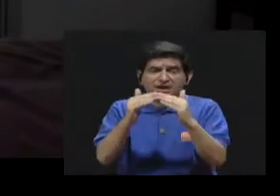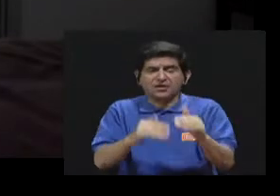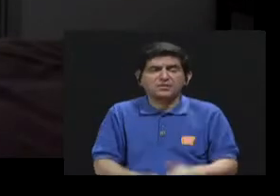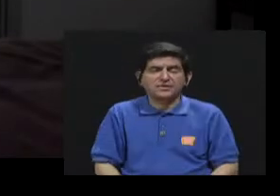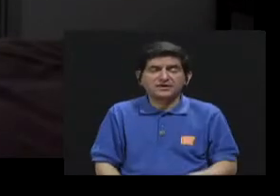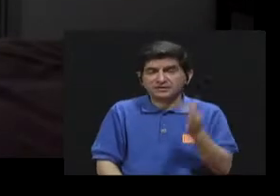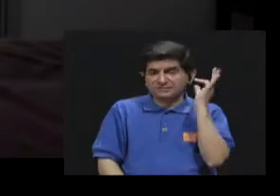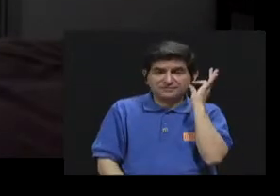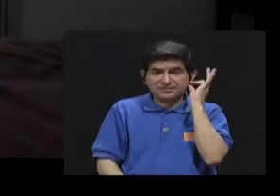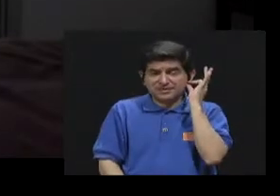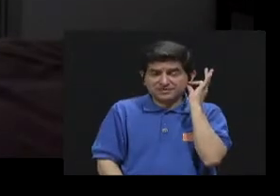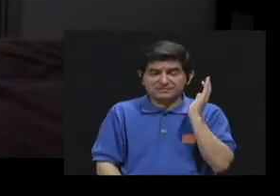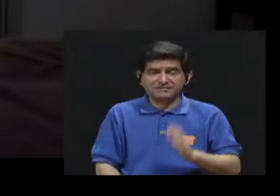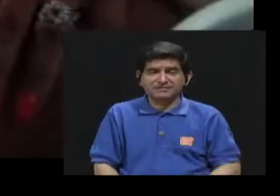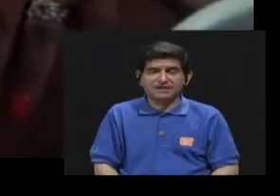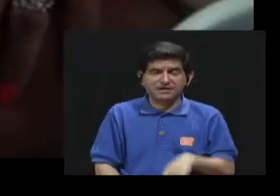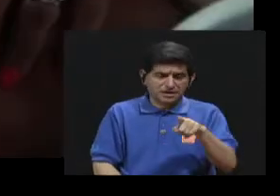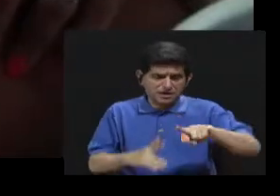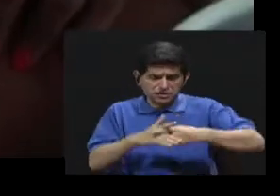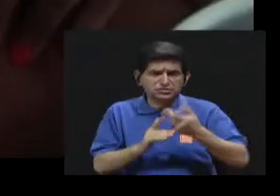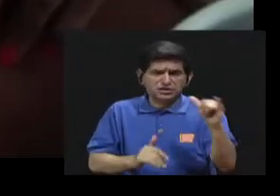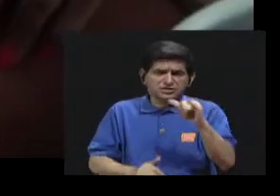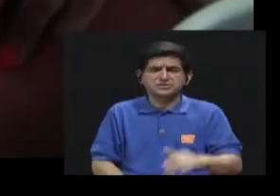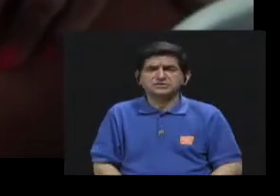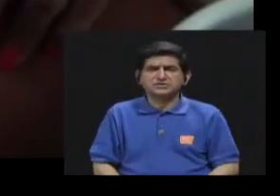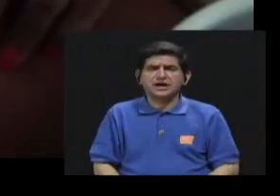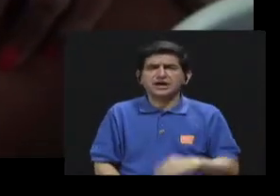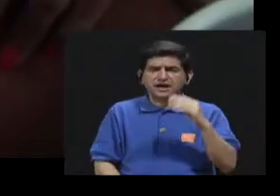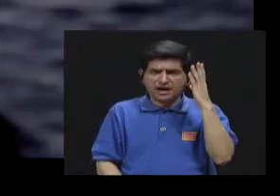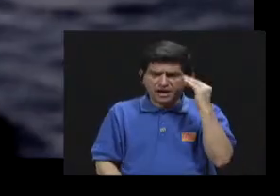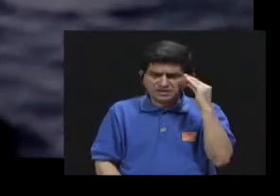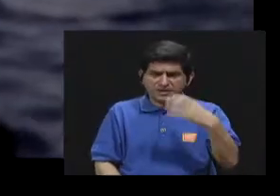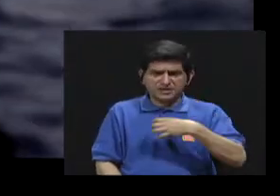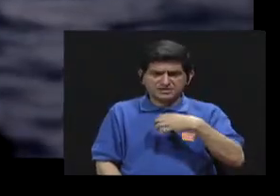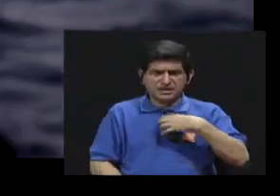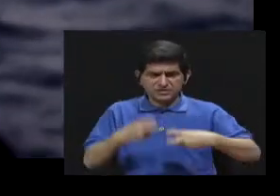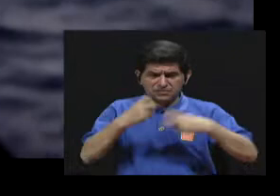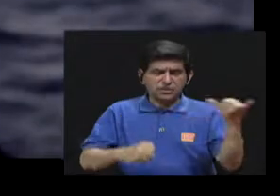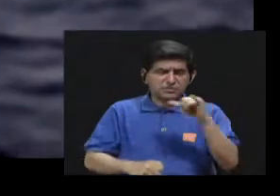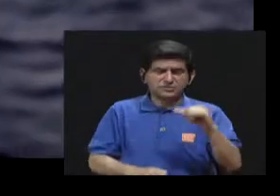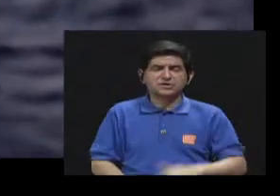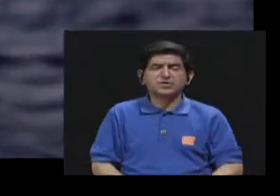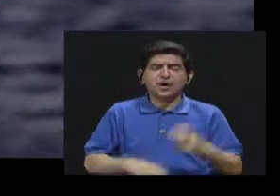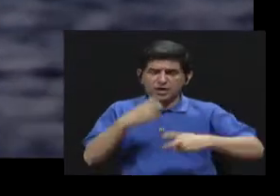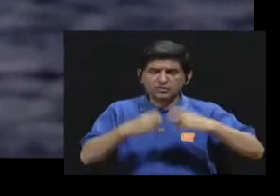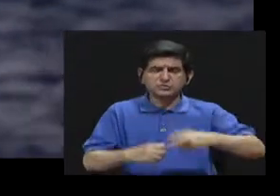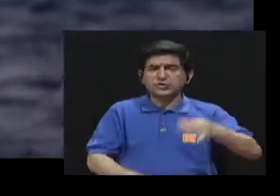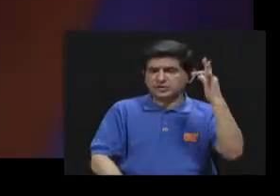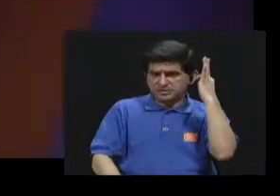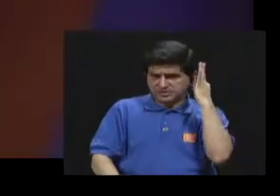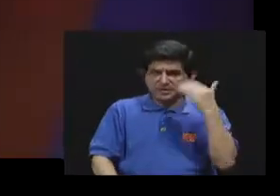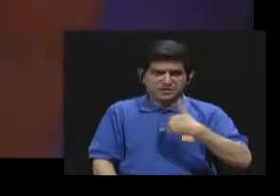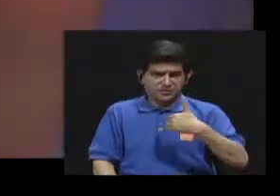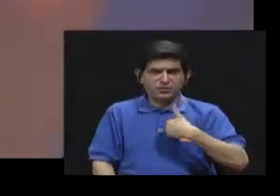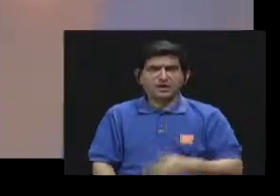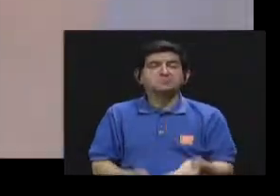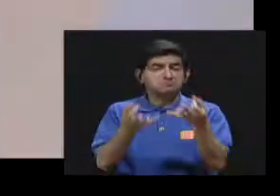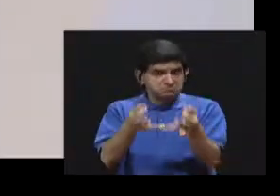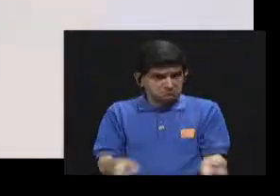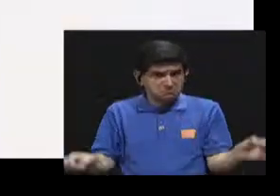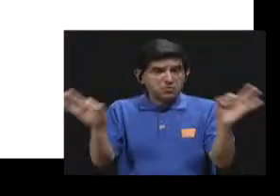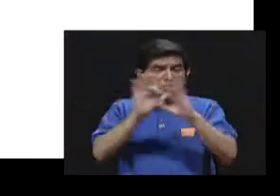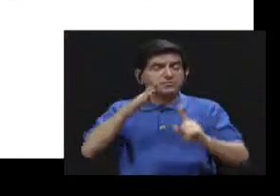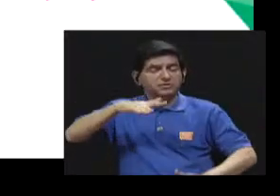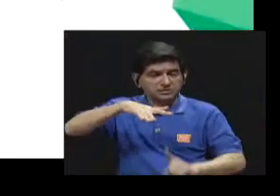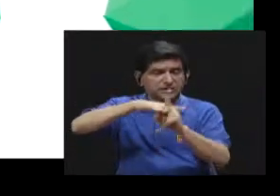la feminidad o de las mujeres y empiezan también a vivir, además de sus propios problemas, los problemas de ser mujer, ¿verdad? Que eso es muy, muy